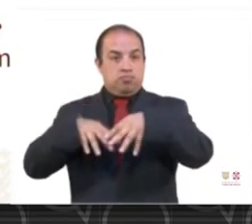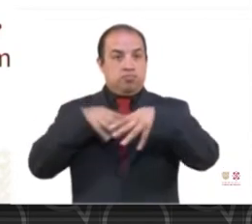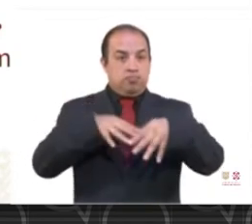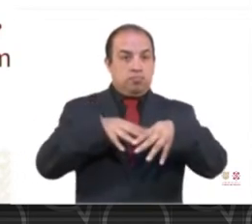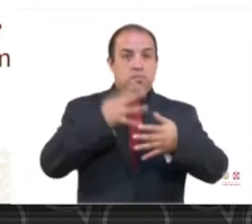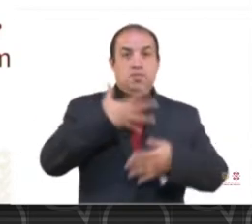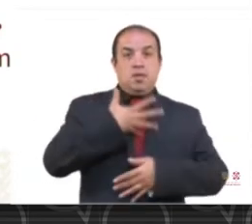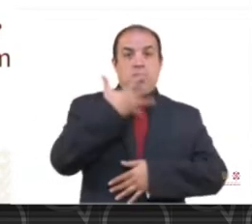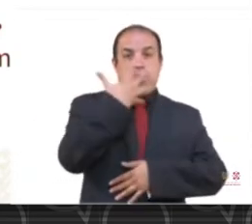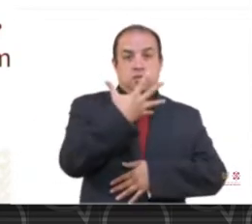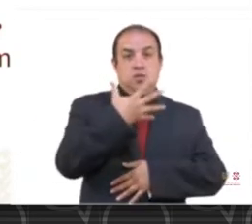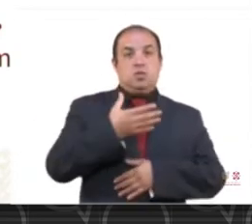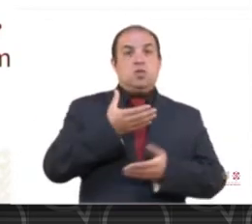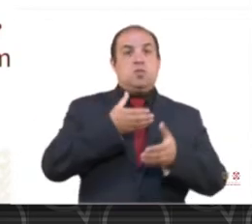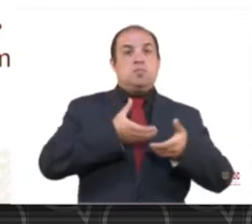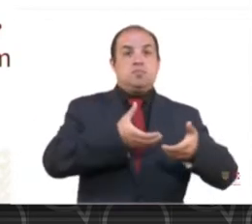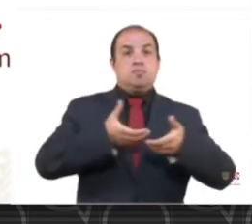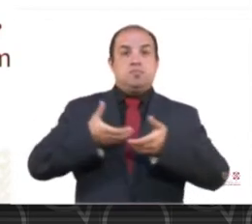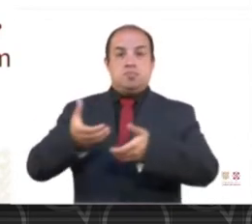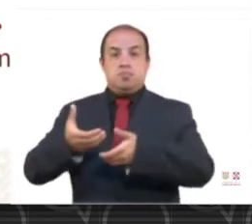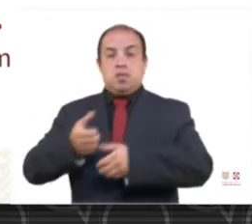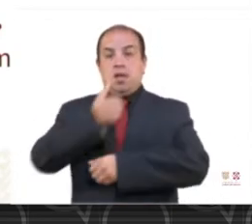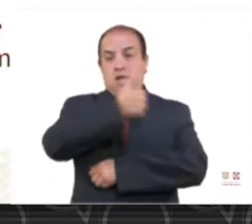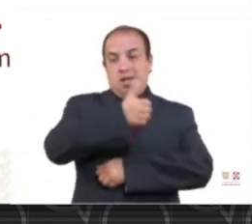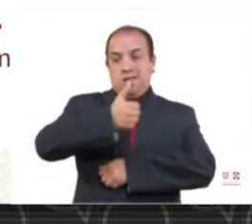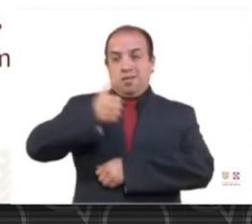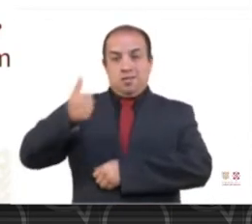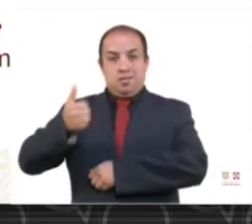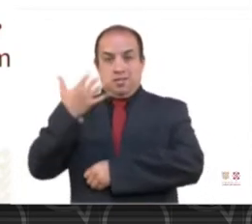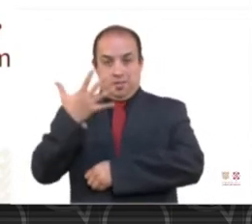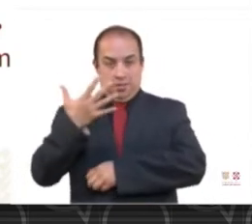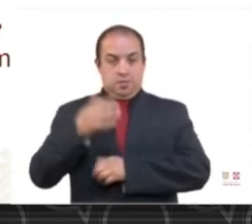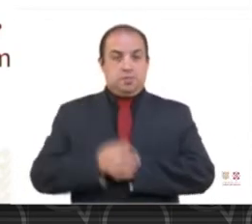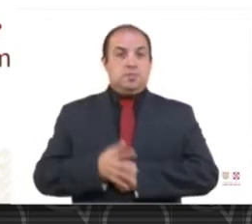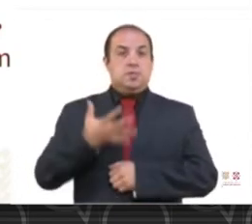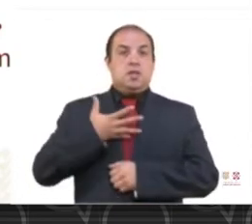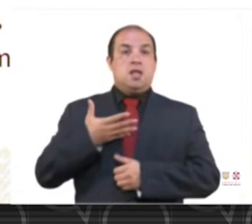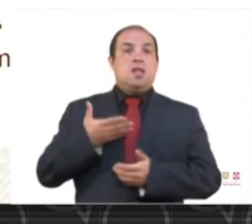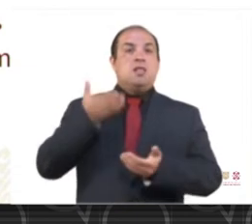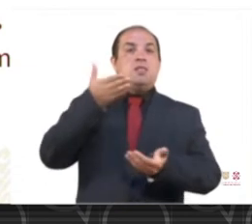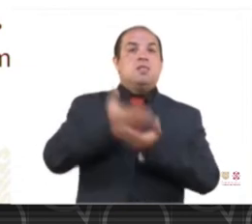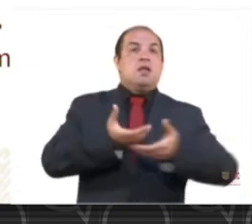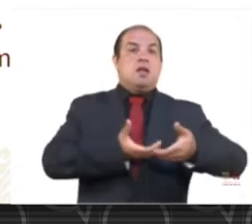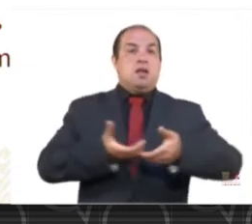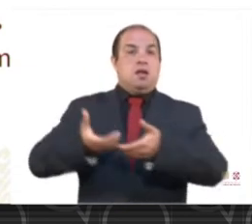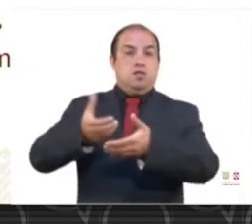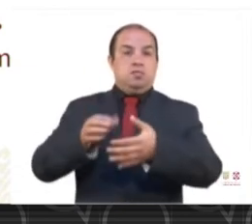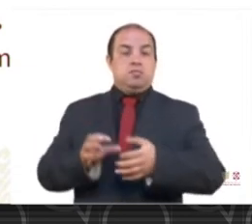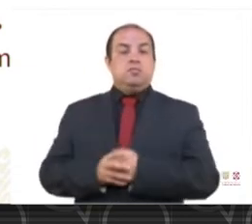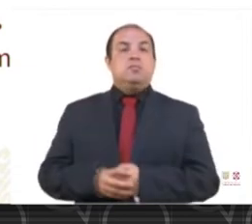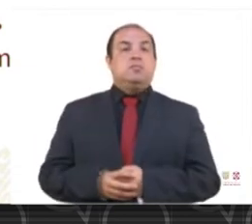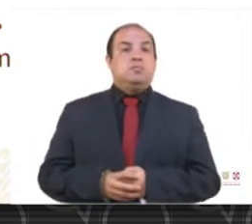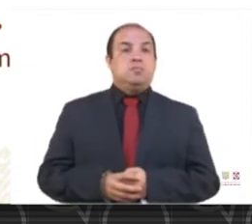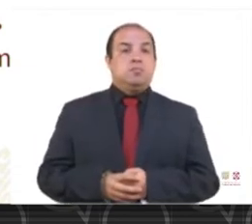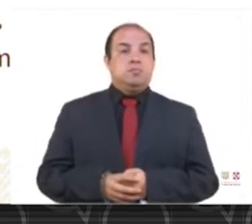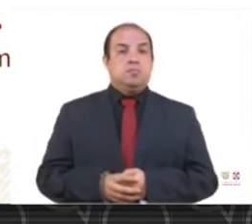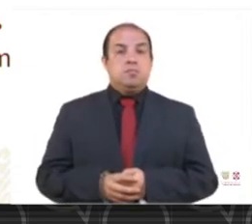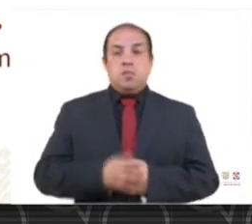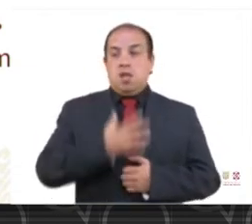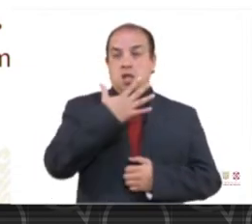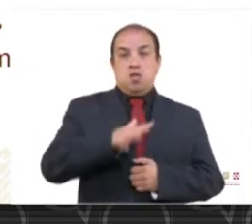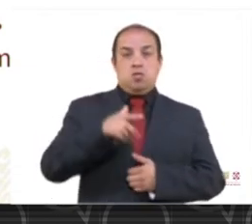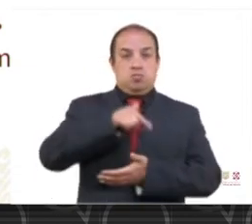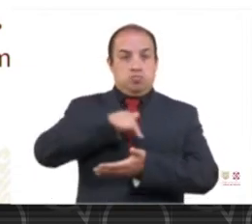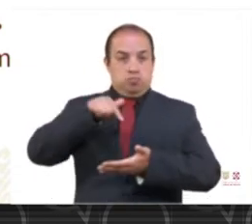rutas, cada una de las 5 rutas derivadas de las entradas carreteras, y en esos 10 módulos